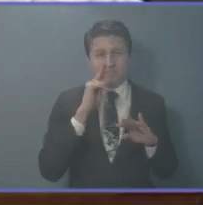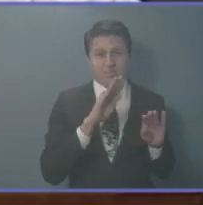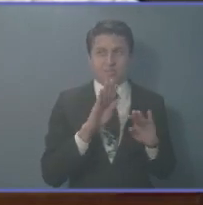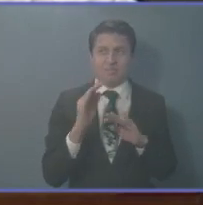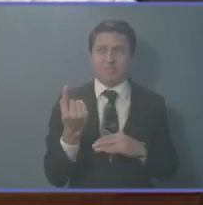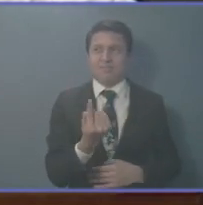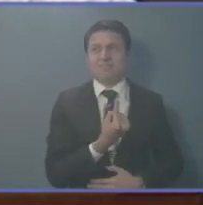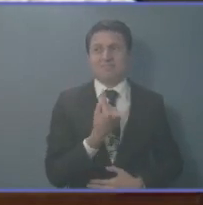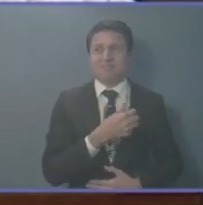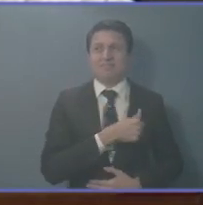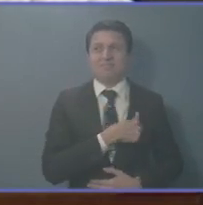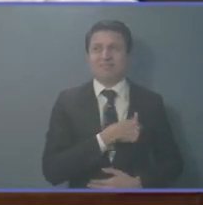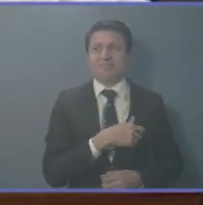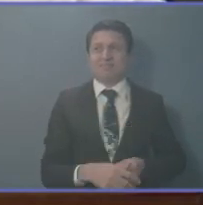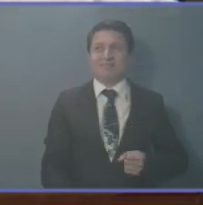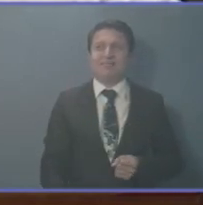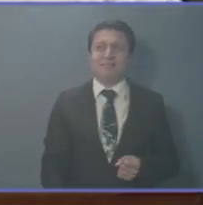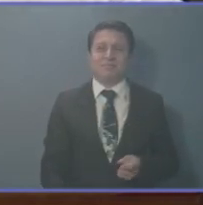personas.